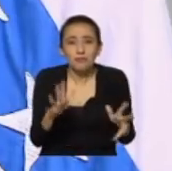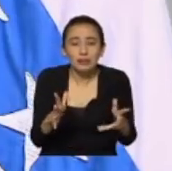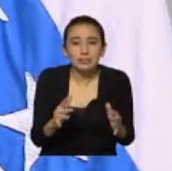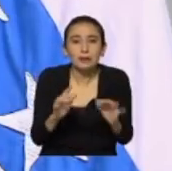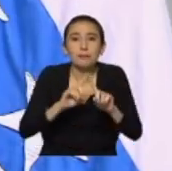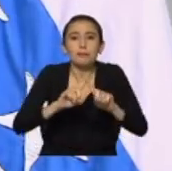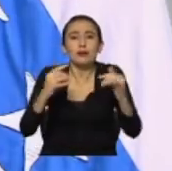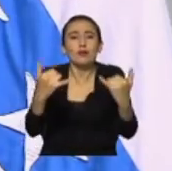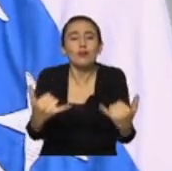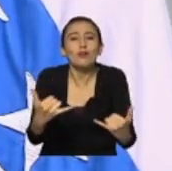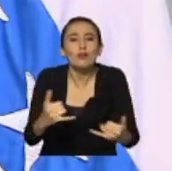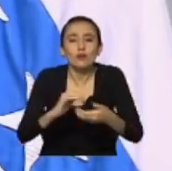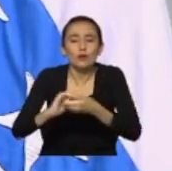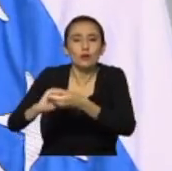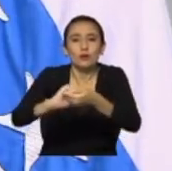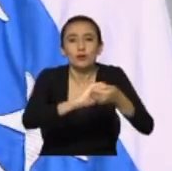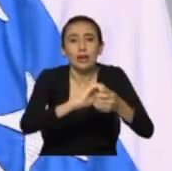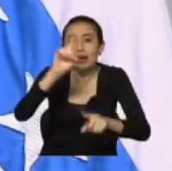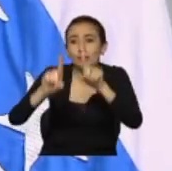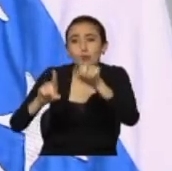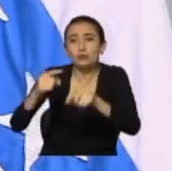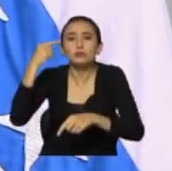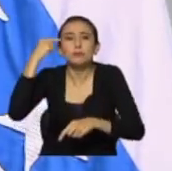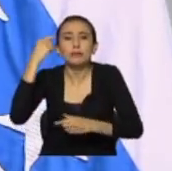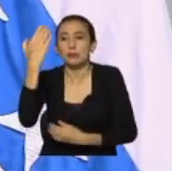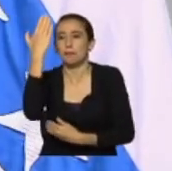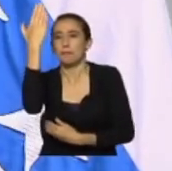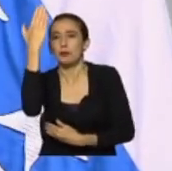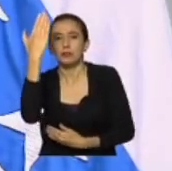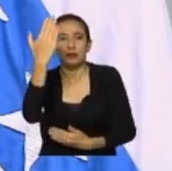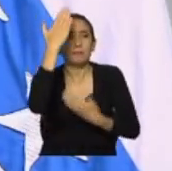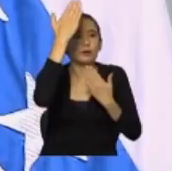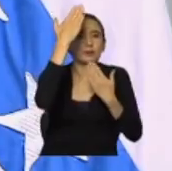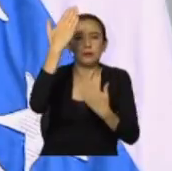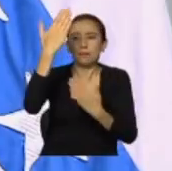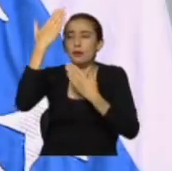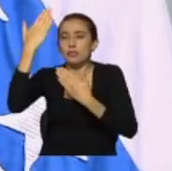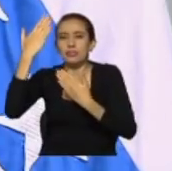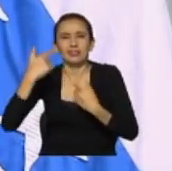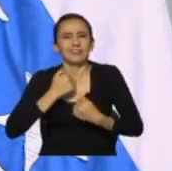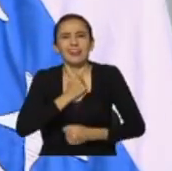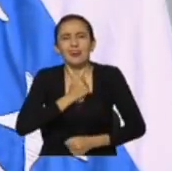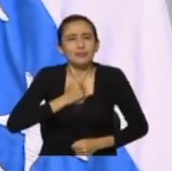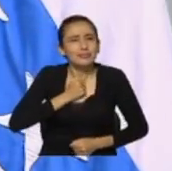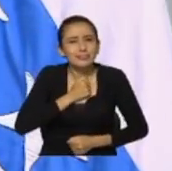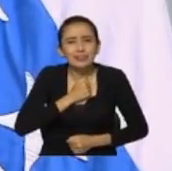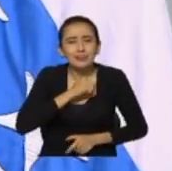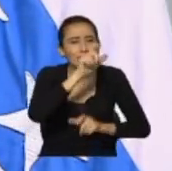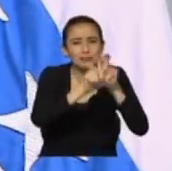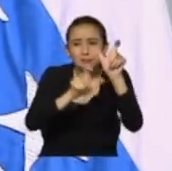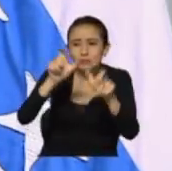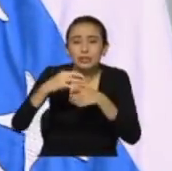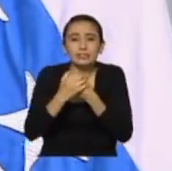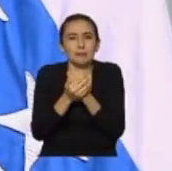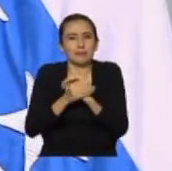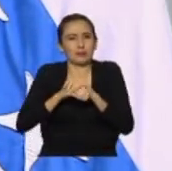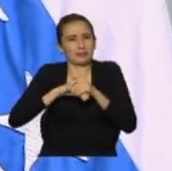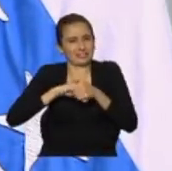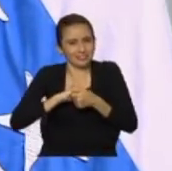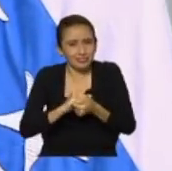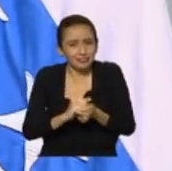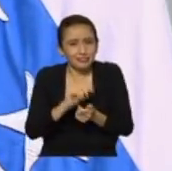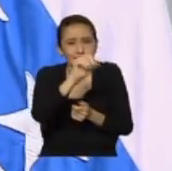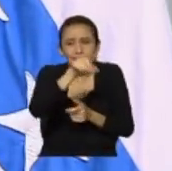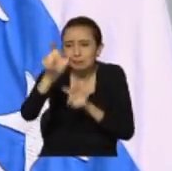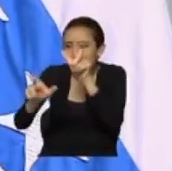momento del país y no de la politiquería lamento de corazón que aunque de gente que esté intentando aprovecharse del sufrimiento del pueblo